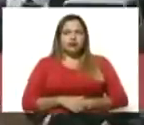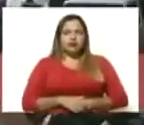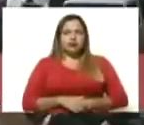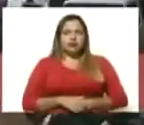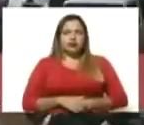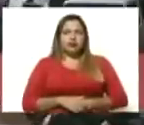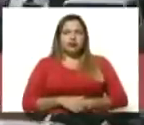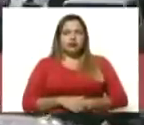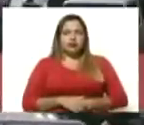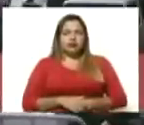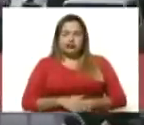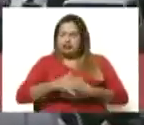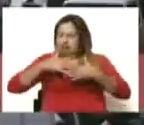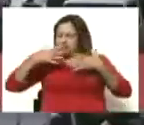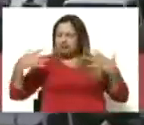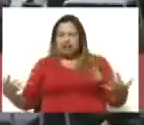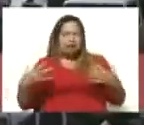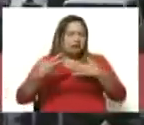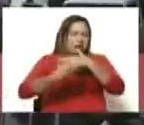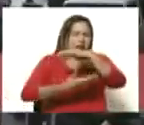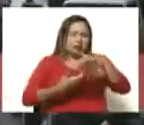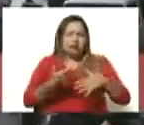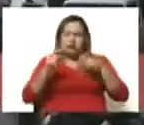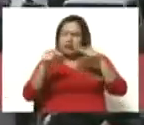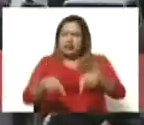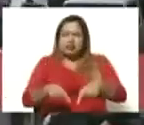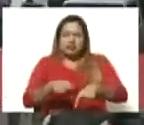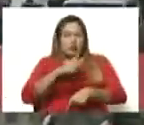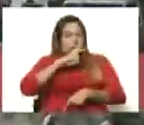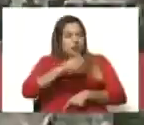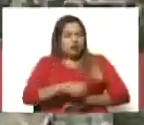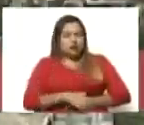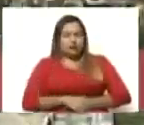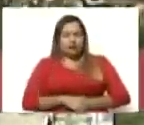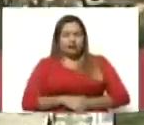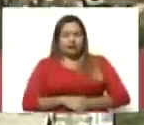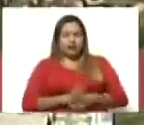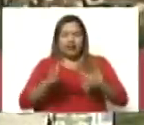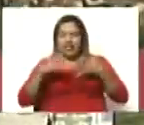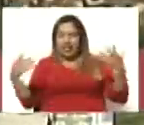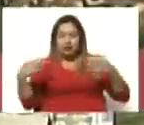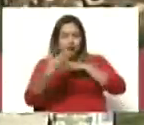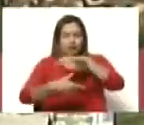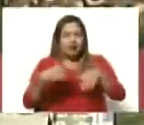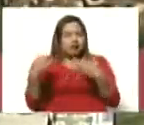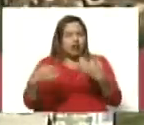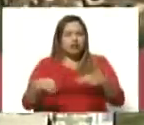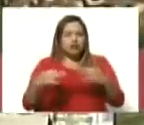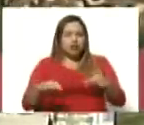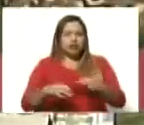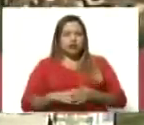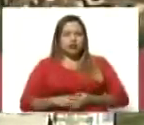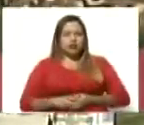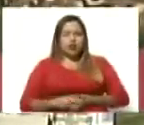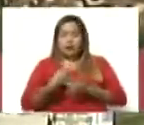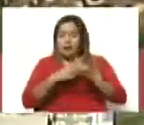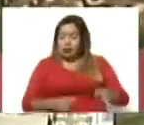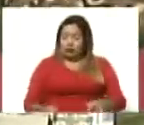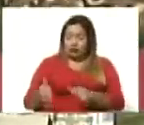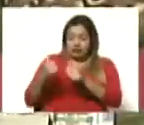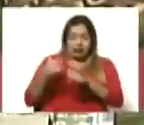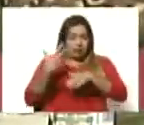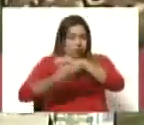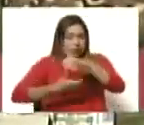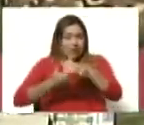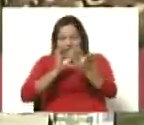Una gran catástrofe. Un gran desastre natural. Pero ni esta catástrofe